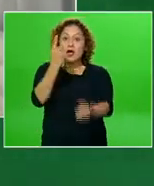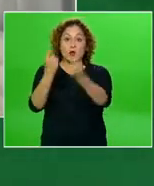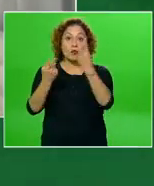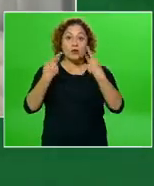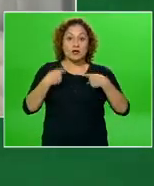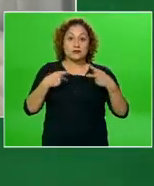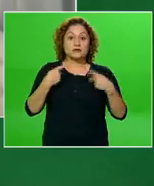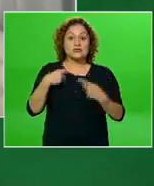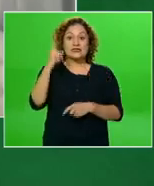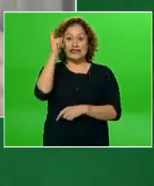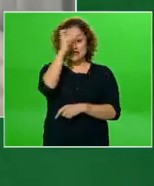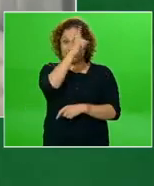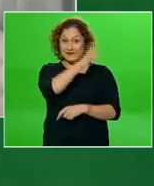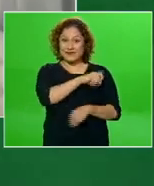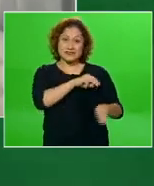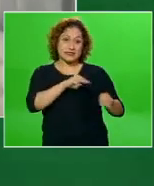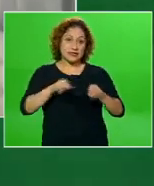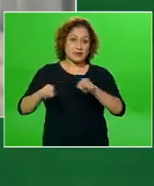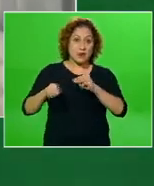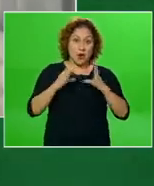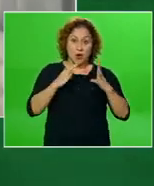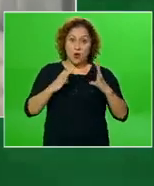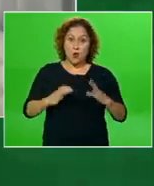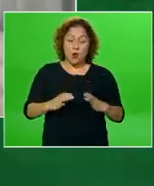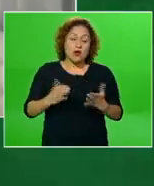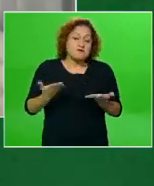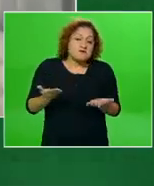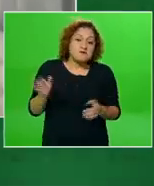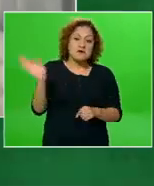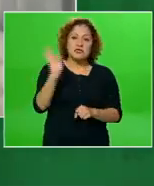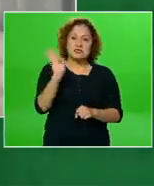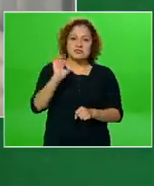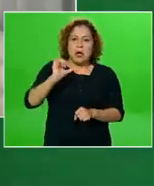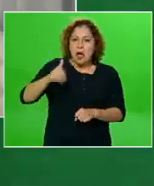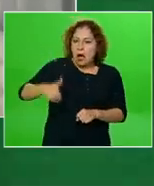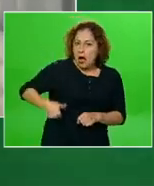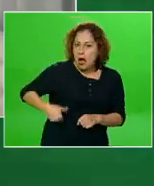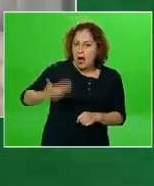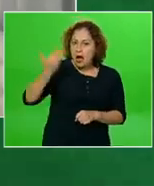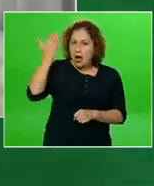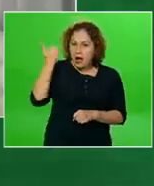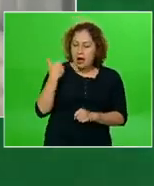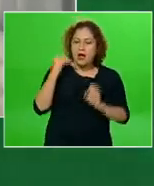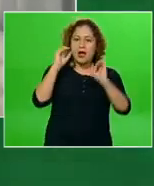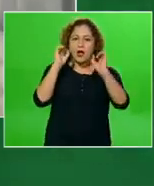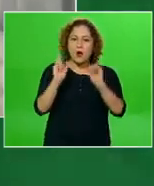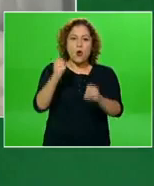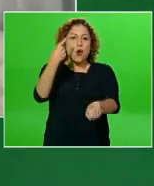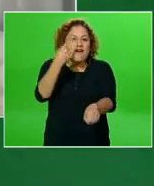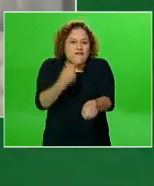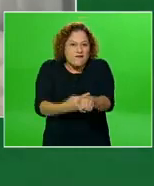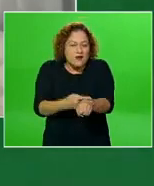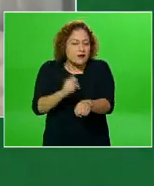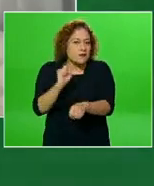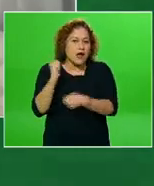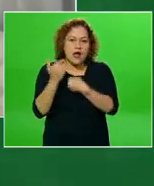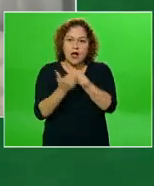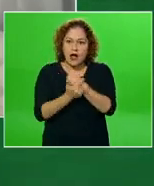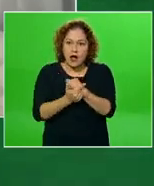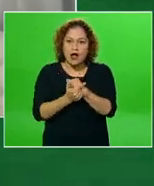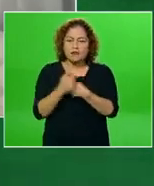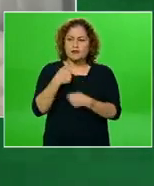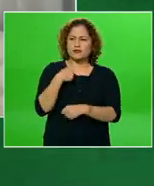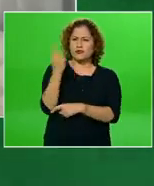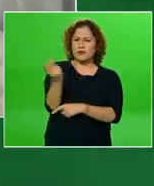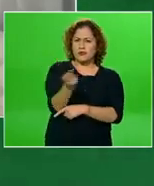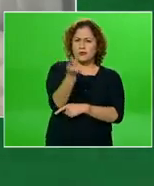limitaciones de la movilidad sea por alguna lesión o sea por alguna patología cuáles pudieran ser